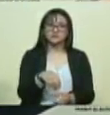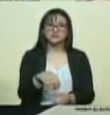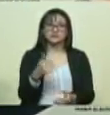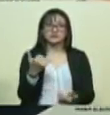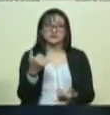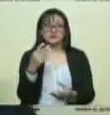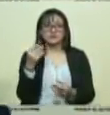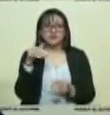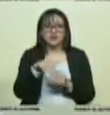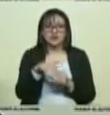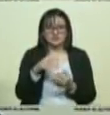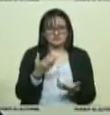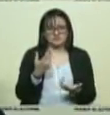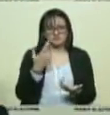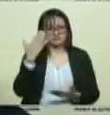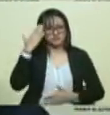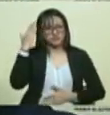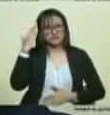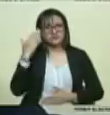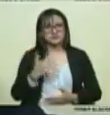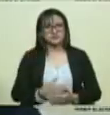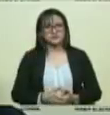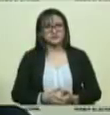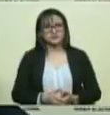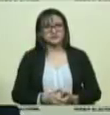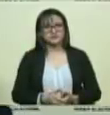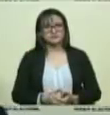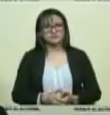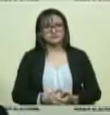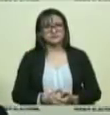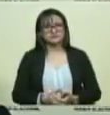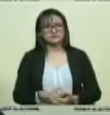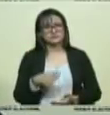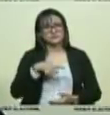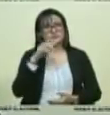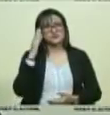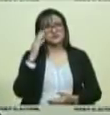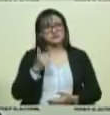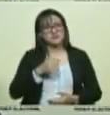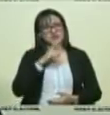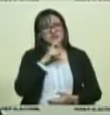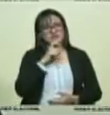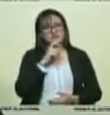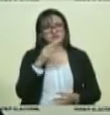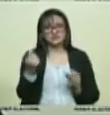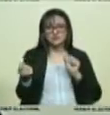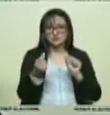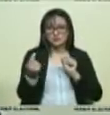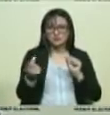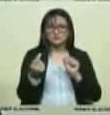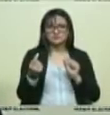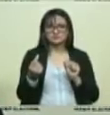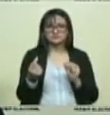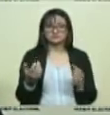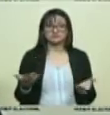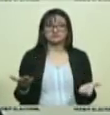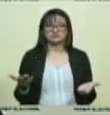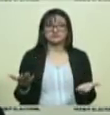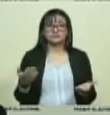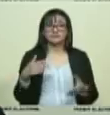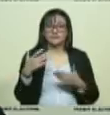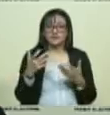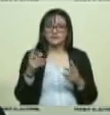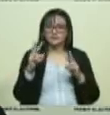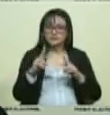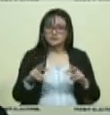muchas elecciones lo puede discutir, pero quien haya conocido y estado aquí es más difícil de discutir, y en todo caso para eso haremos la